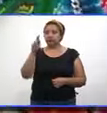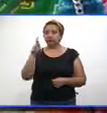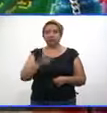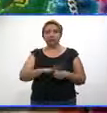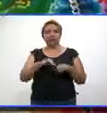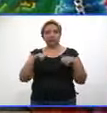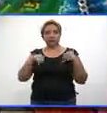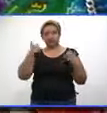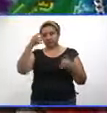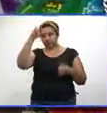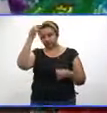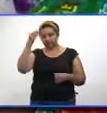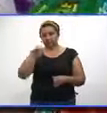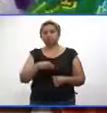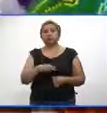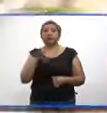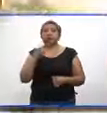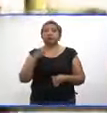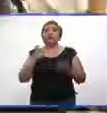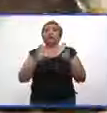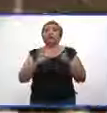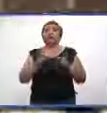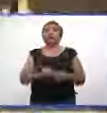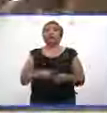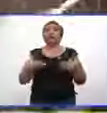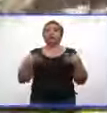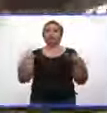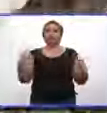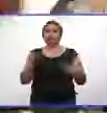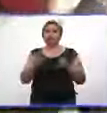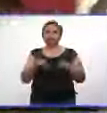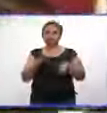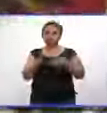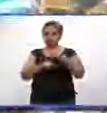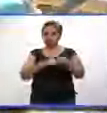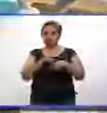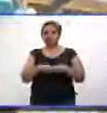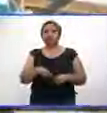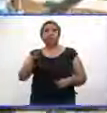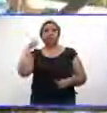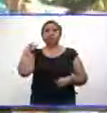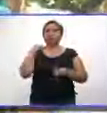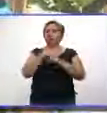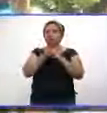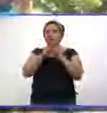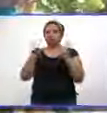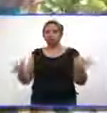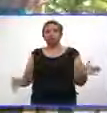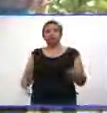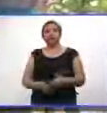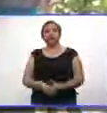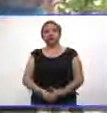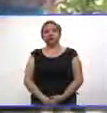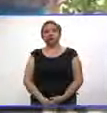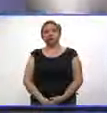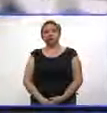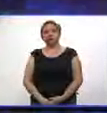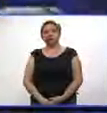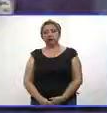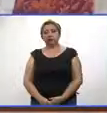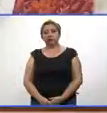más jóvenes aprendan a usarlo para conservar las costumbres yucatecas. Con imágenes de Joaquín Martínez, César Gómez, TeleYucatán te